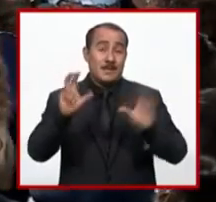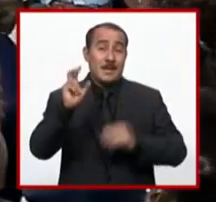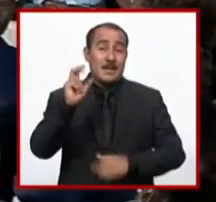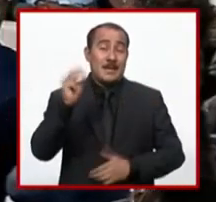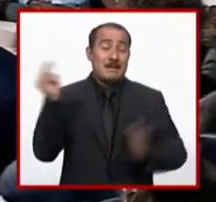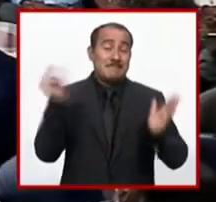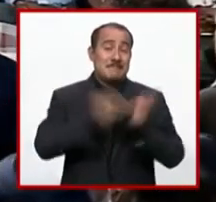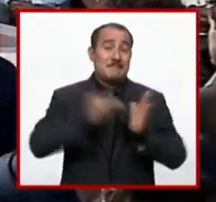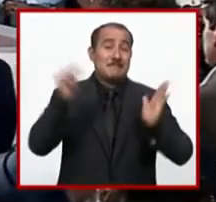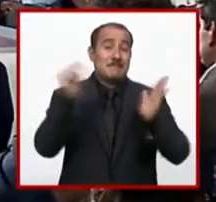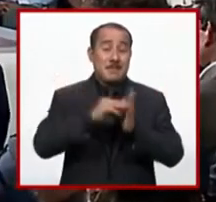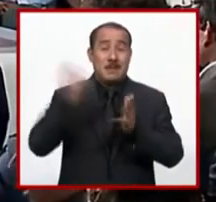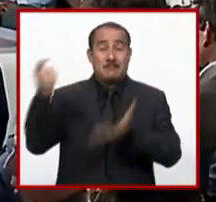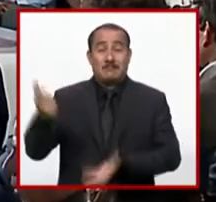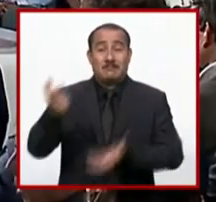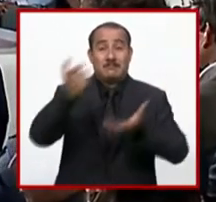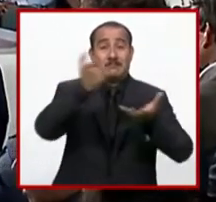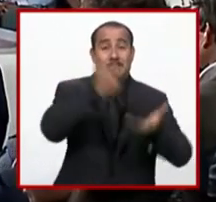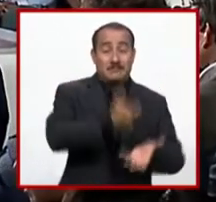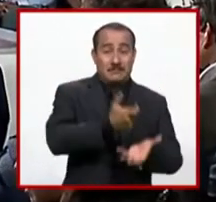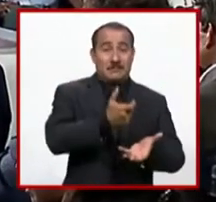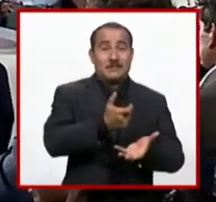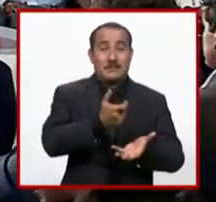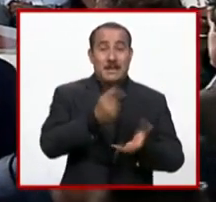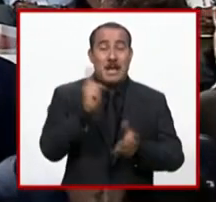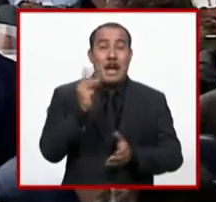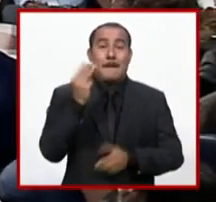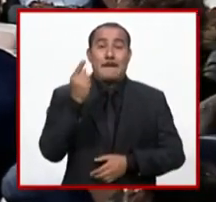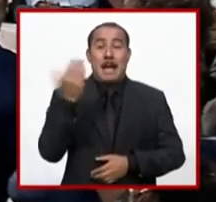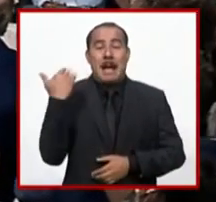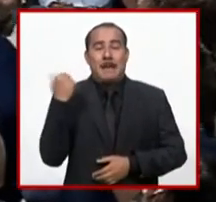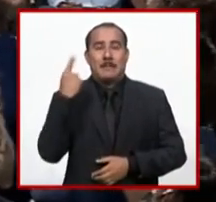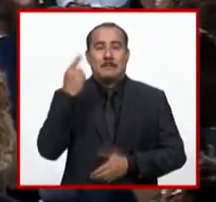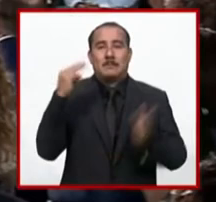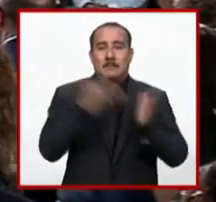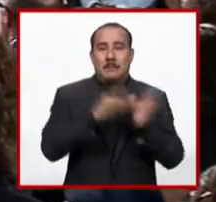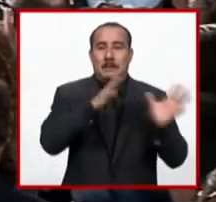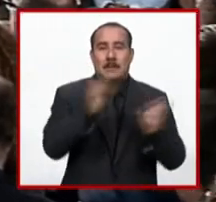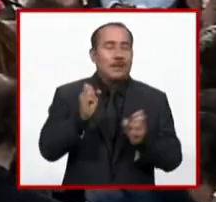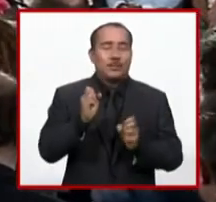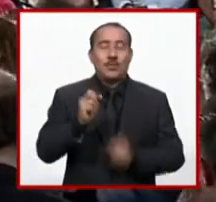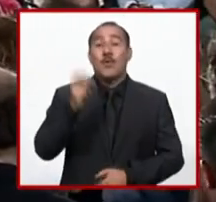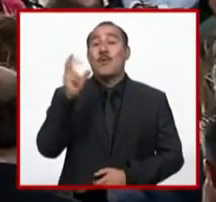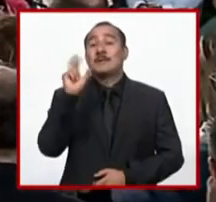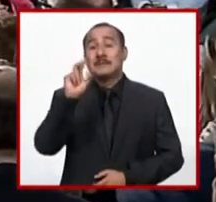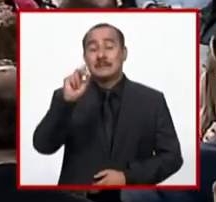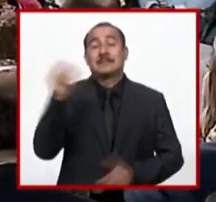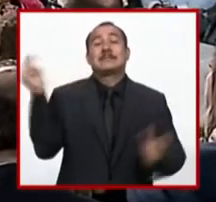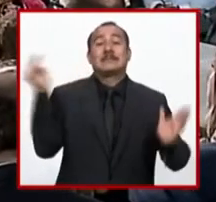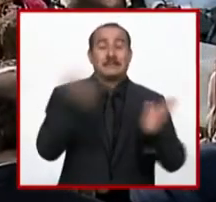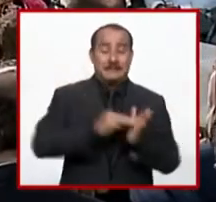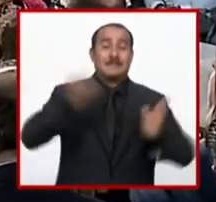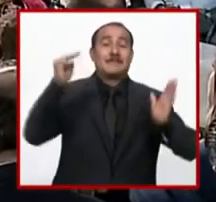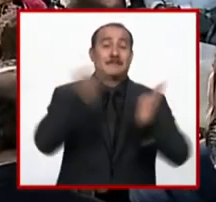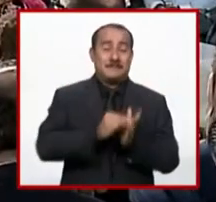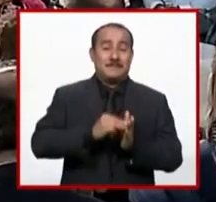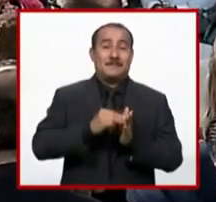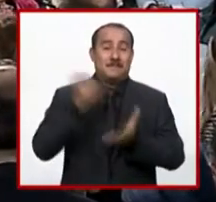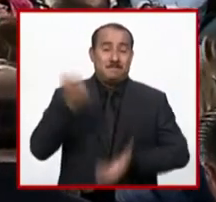Fondo de Garantías Banoaxaca, no 1,500, pero 30,000 millones, y de esos